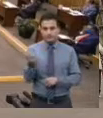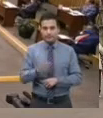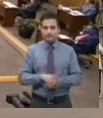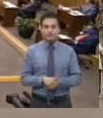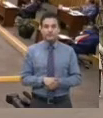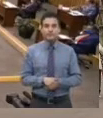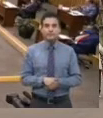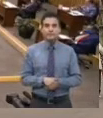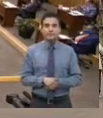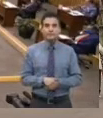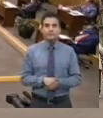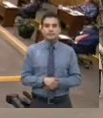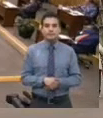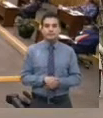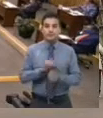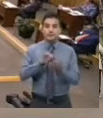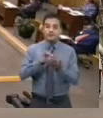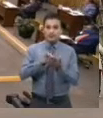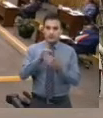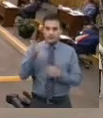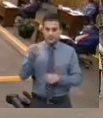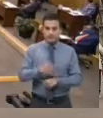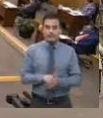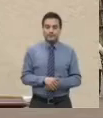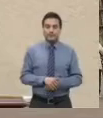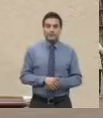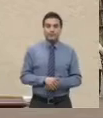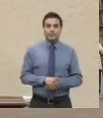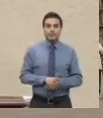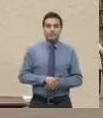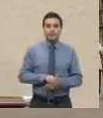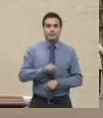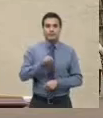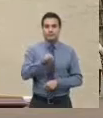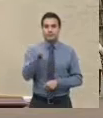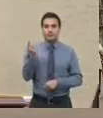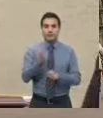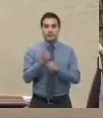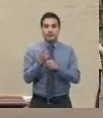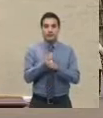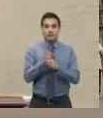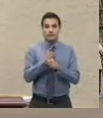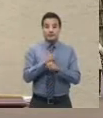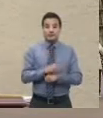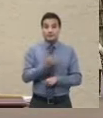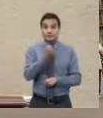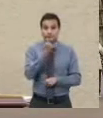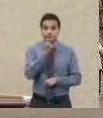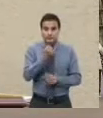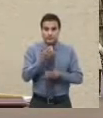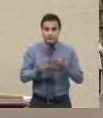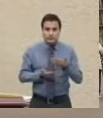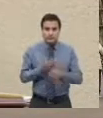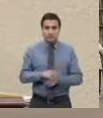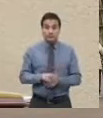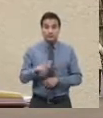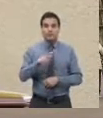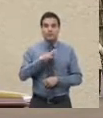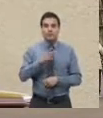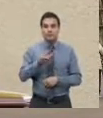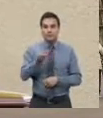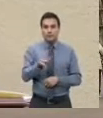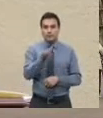el... gracias. Tiene la palabra el licenciado Clemente. Perdón. Hay una moción